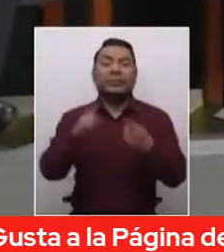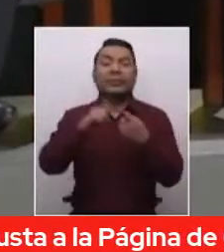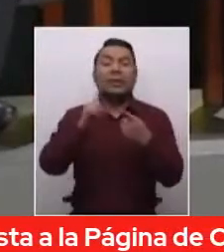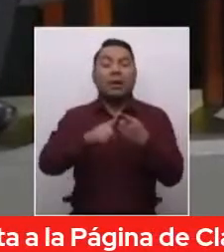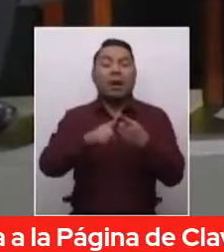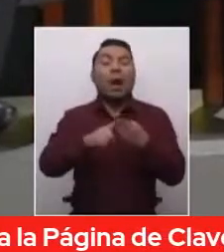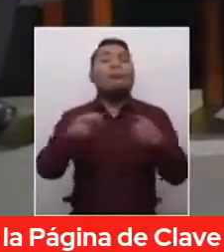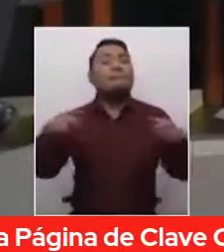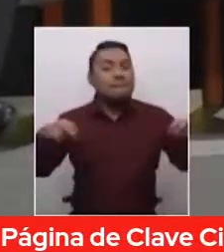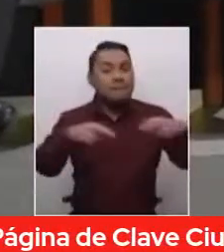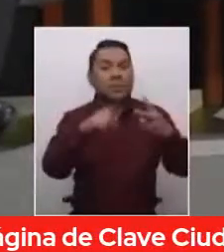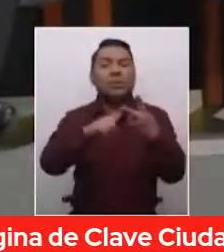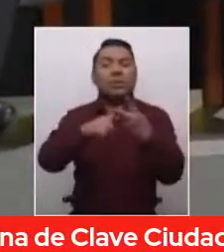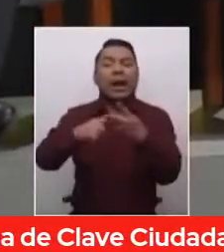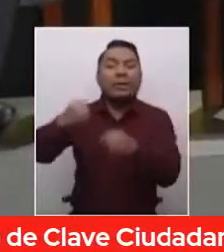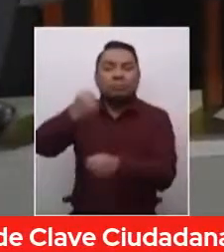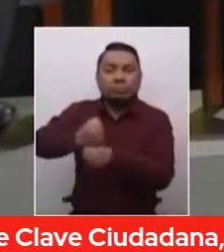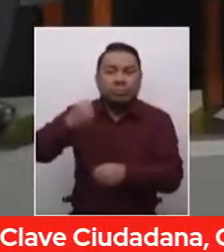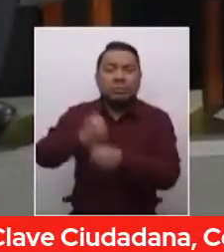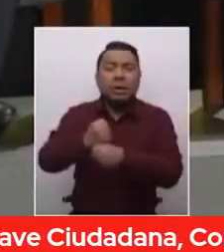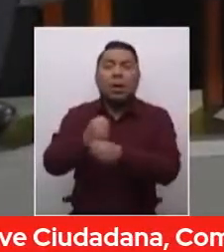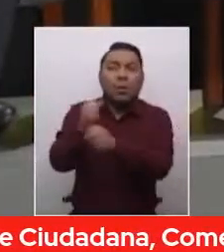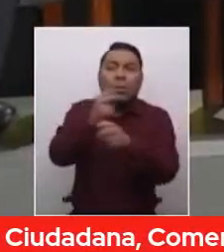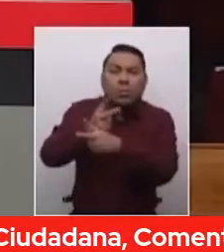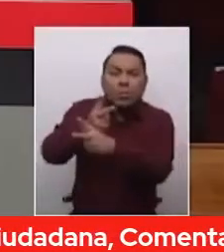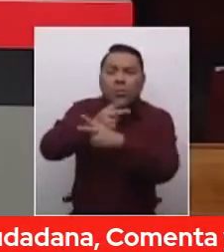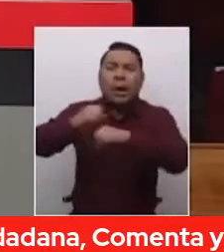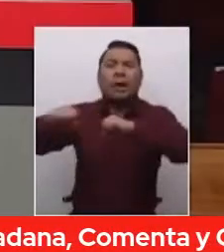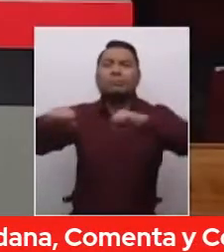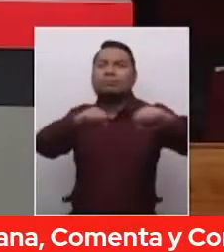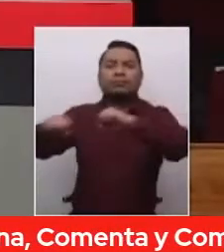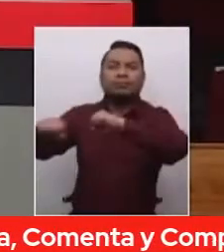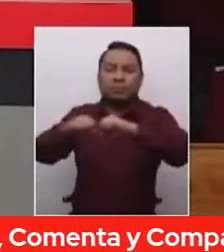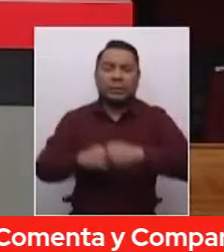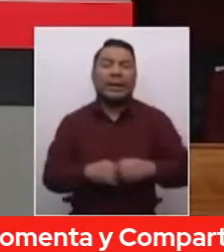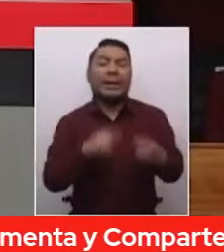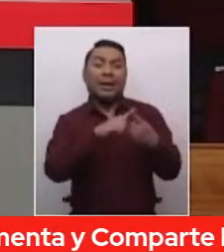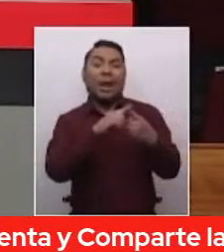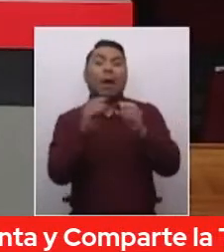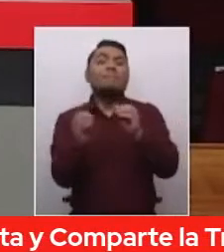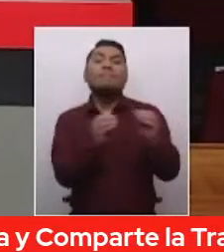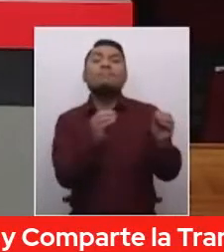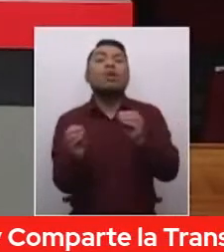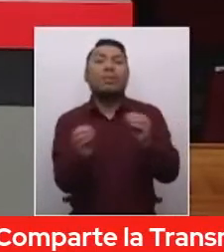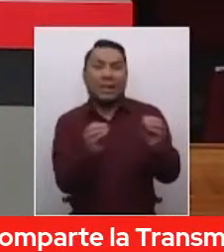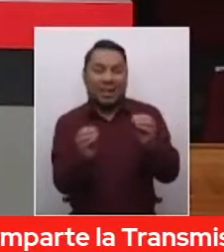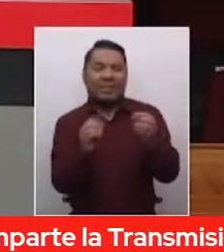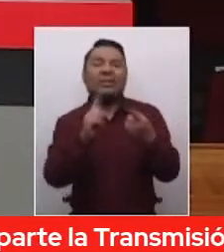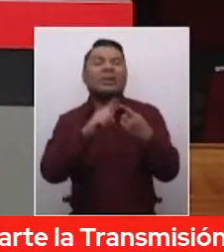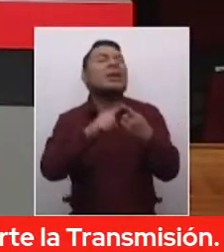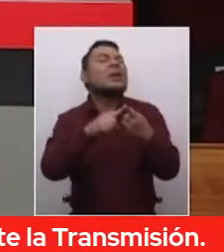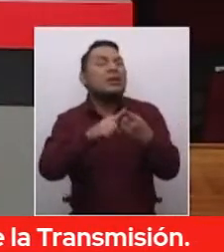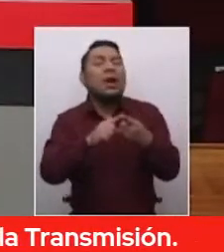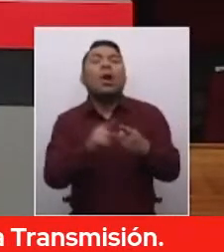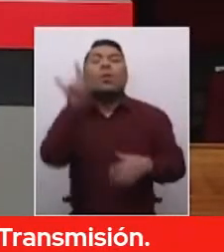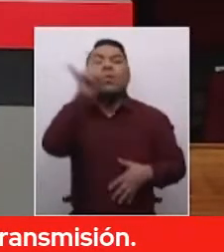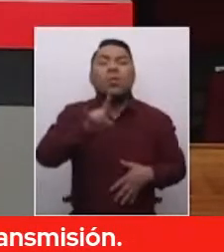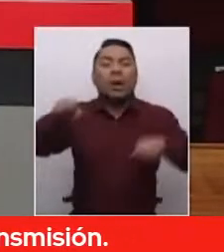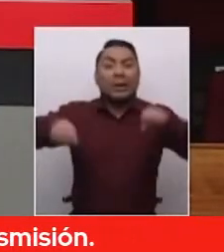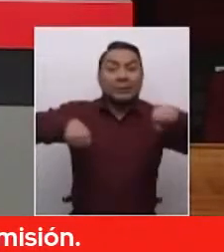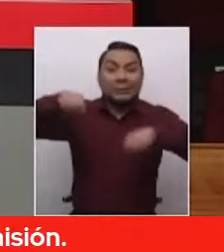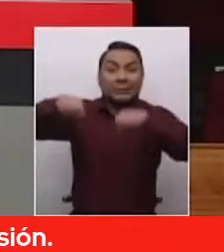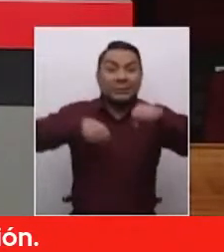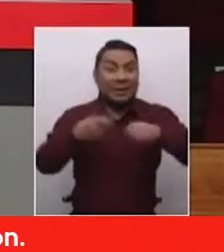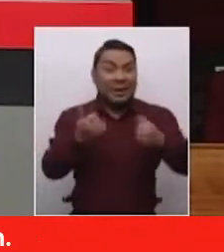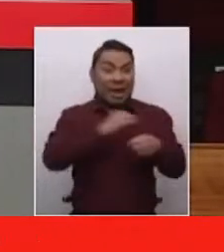Movilidad y gestión de desastres. Sobre movilidad, el uso de bicicletas para movilizarse ha aumentado a raíz